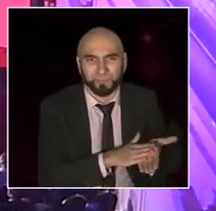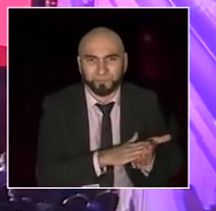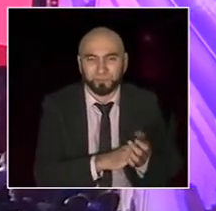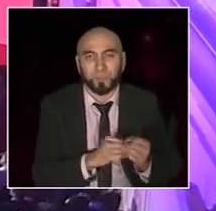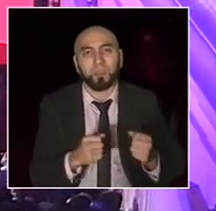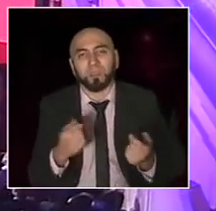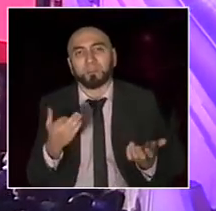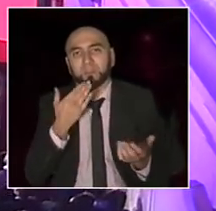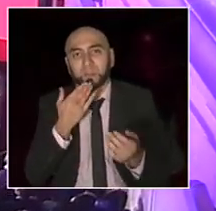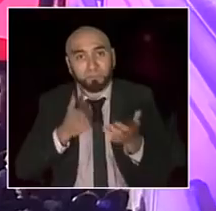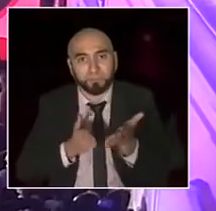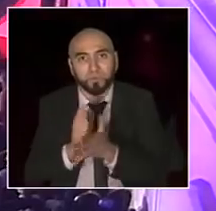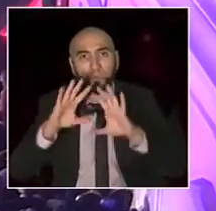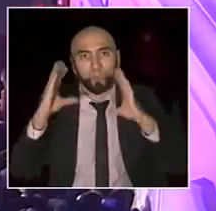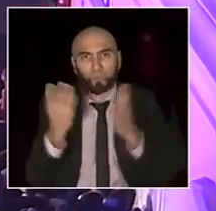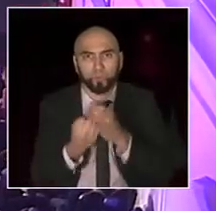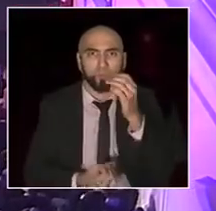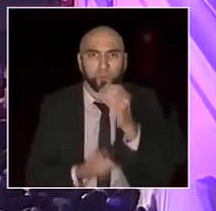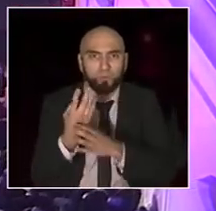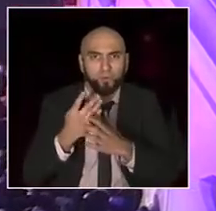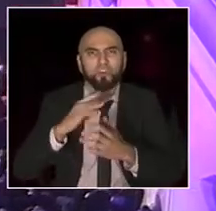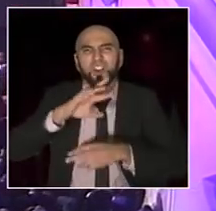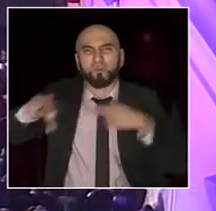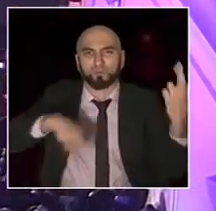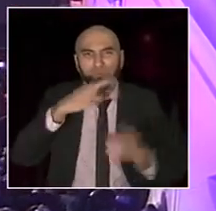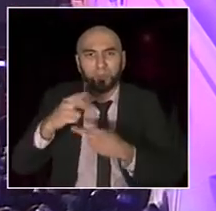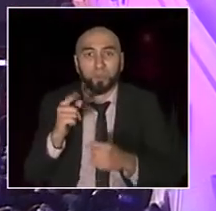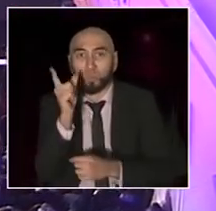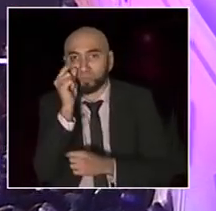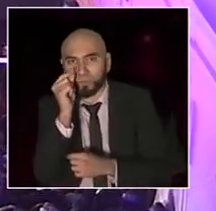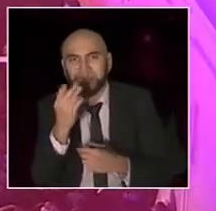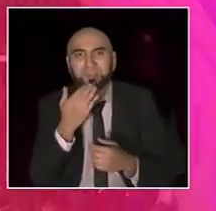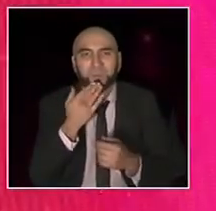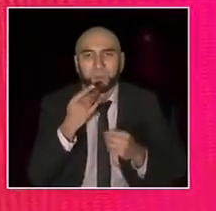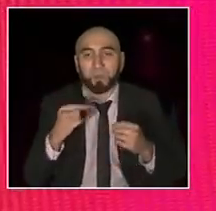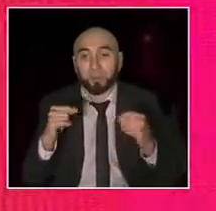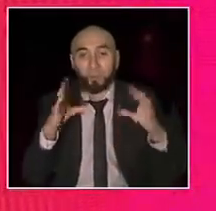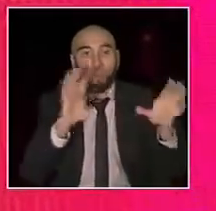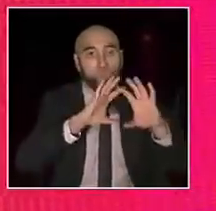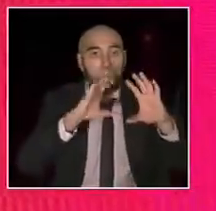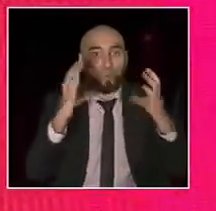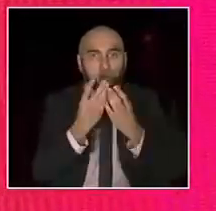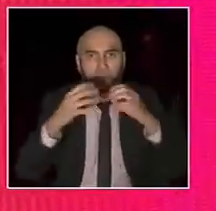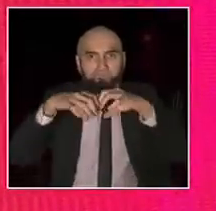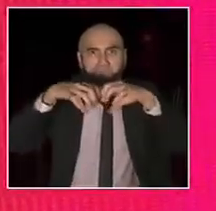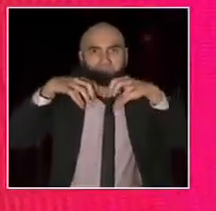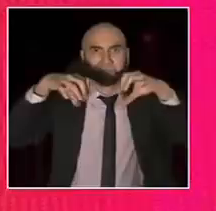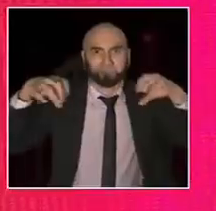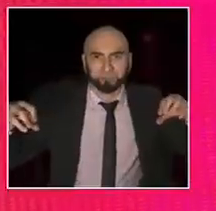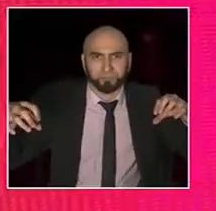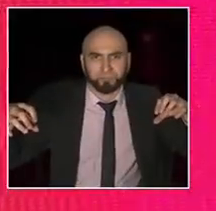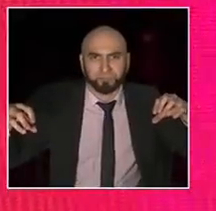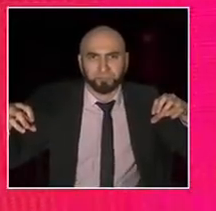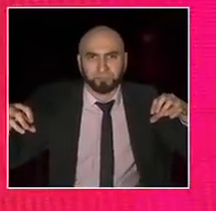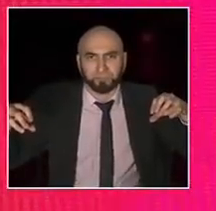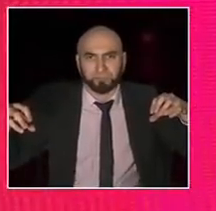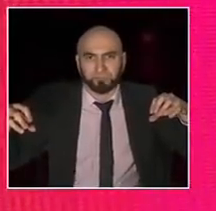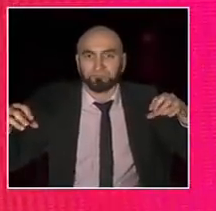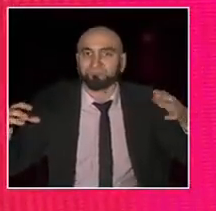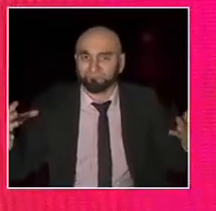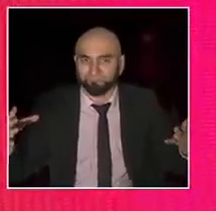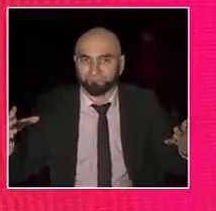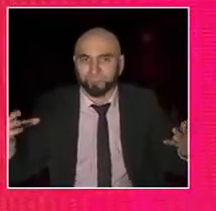con la Revolución de Octubre y la división del mundo en dos bloques irreconciliables y antagónicos.